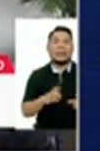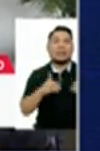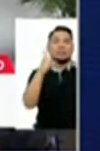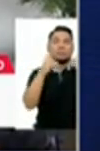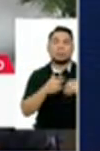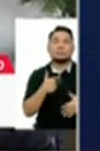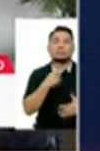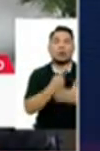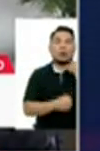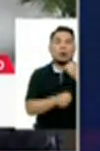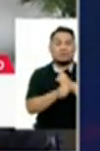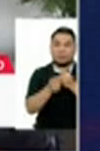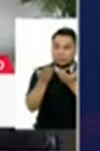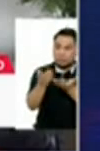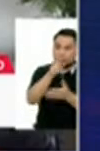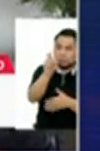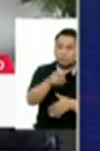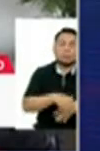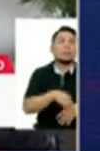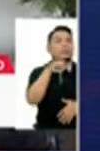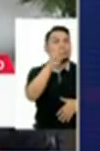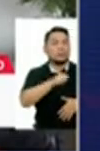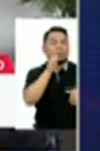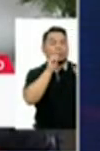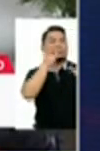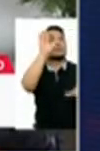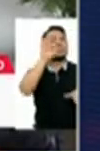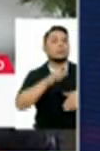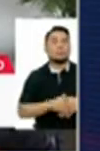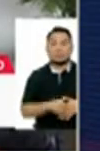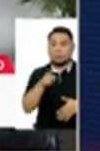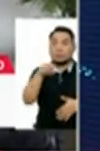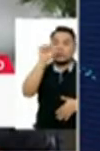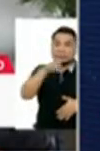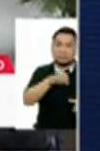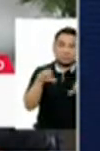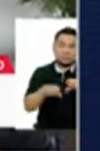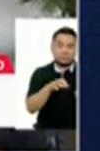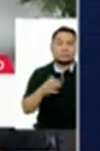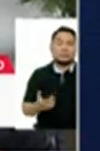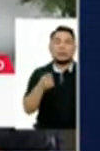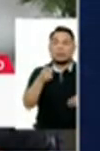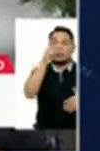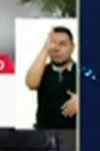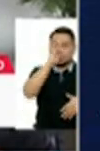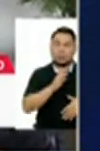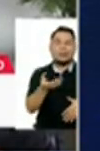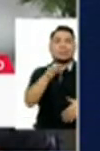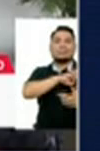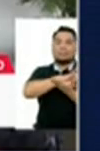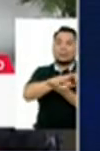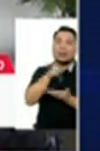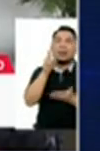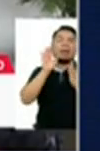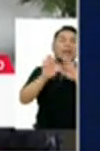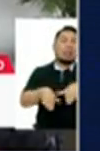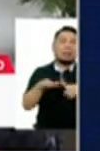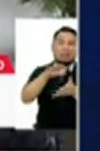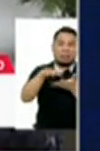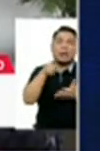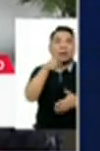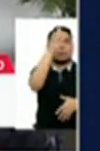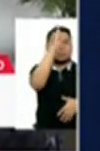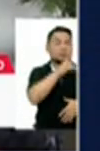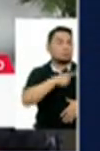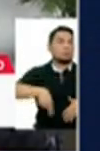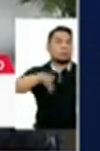Así es, Claudio. Recordemos además que el ahora ministro de Educación fue bastante crítico cuando en su momento se destapó el escándalo de la filtración